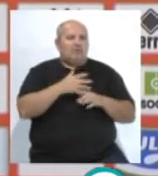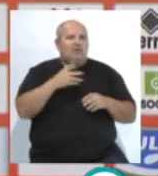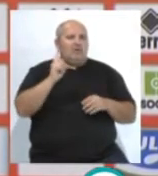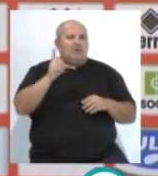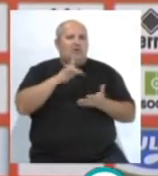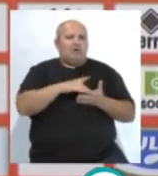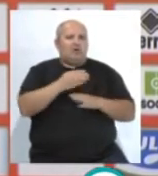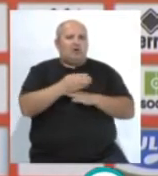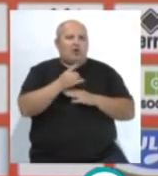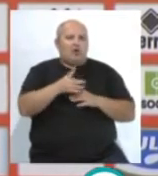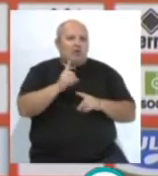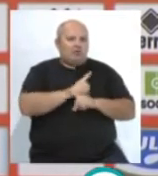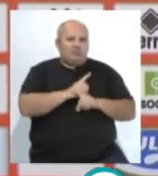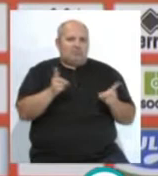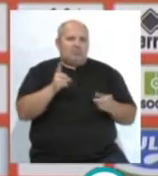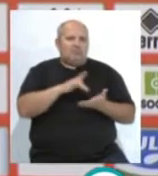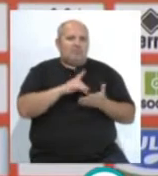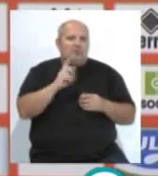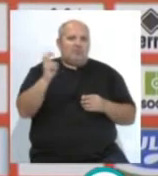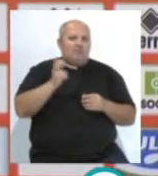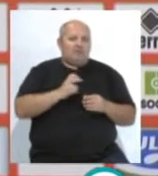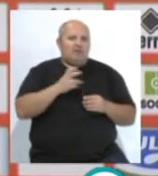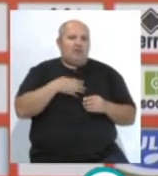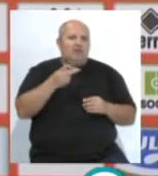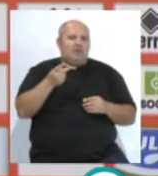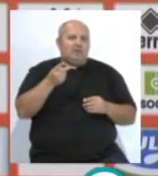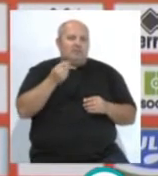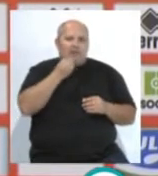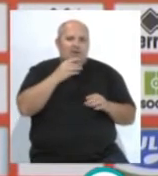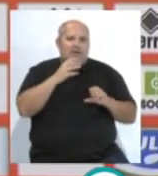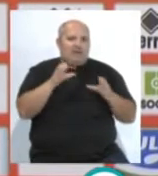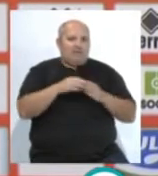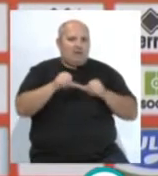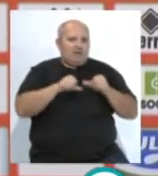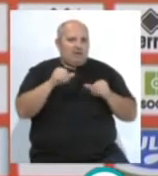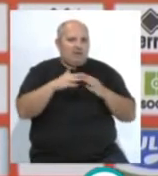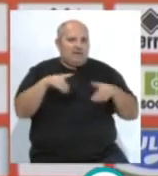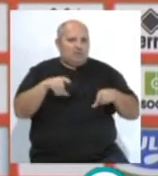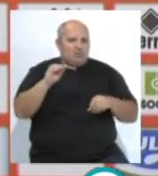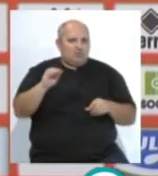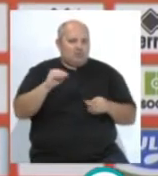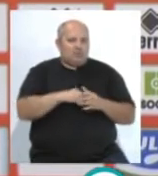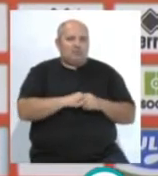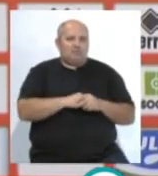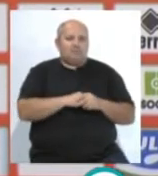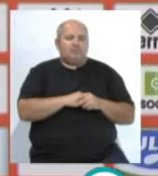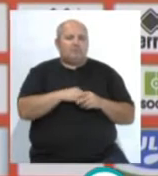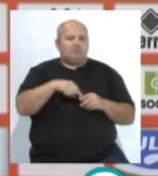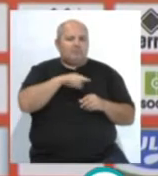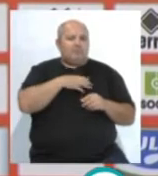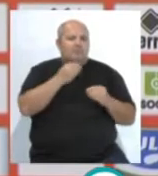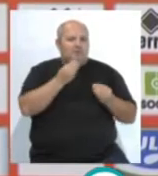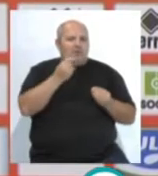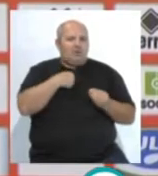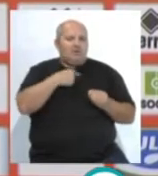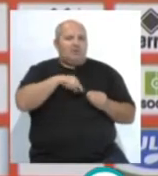es cuántas veces tiras a gol, también es cuántas veces no te tira el segundo mejor equipo de la liga, en su casa, jugándose el ascenso, y nosotros ahí hemos estado muy bien. Y